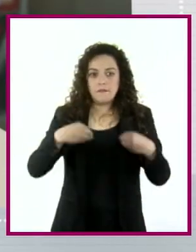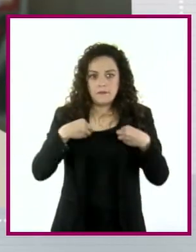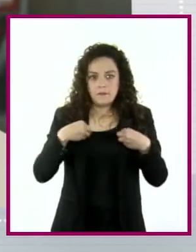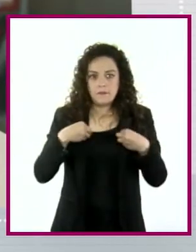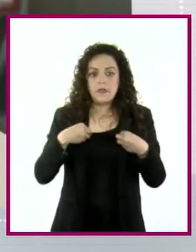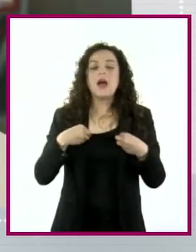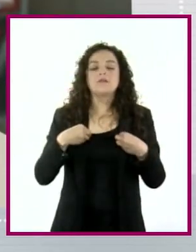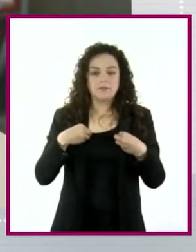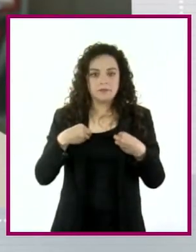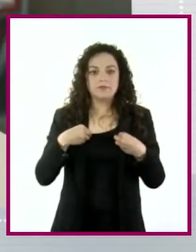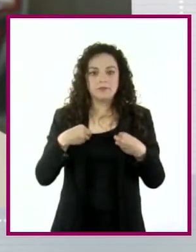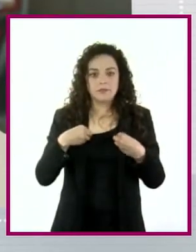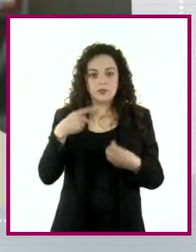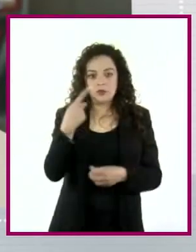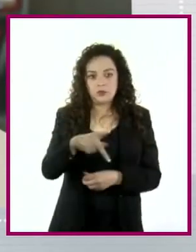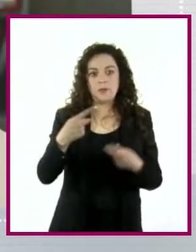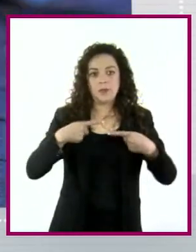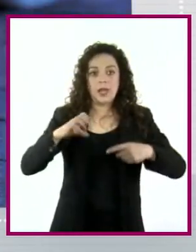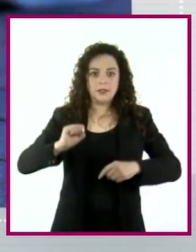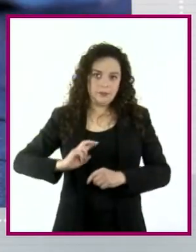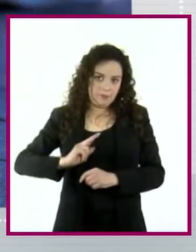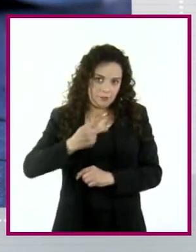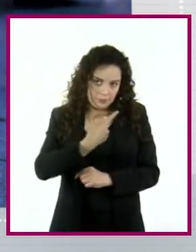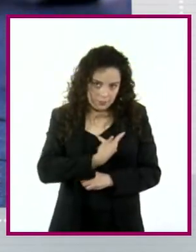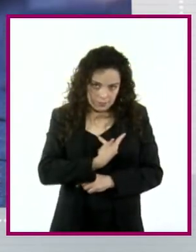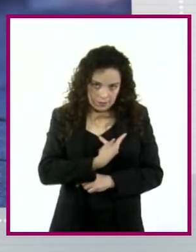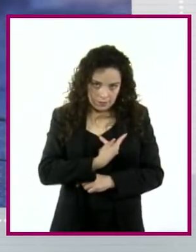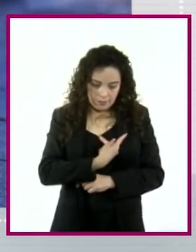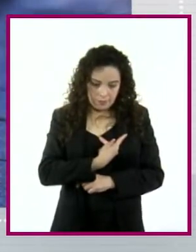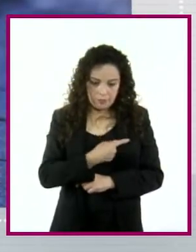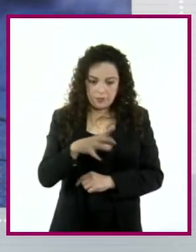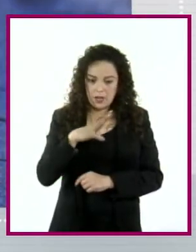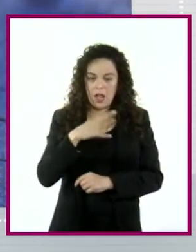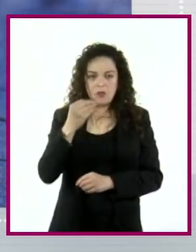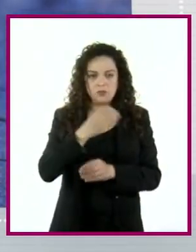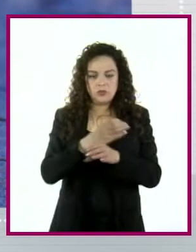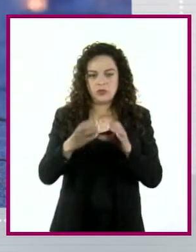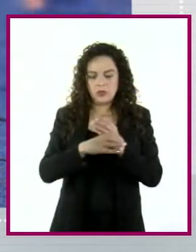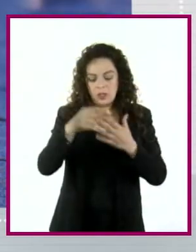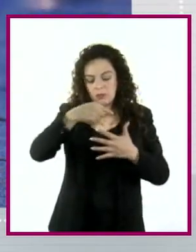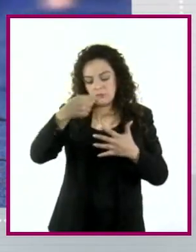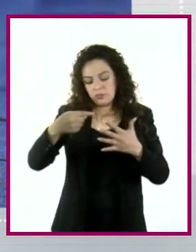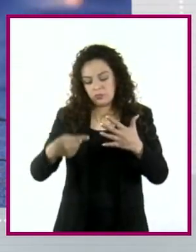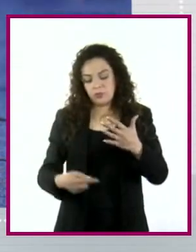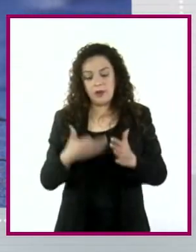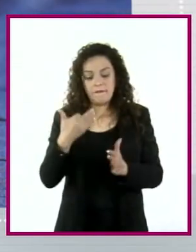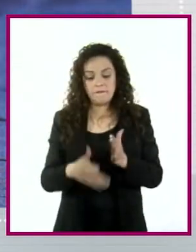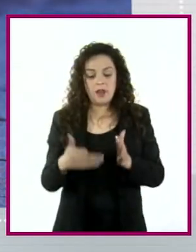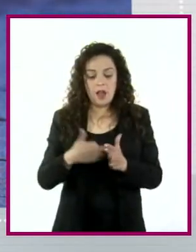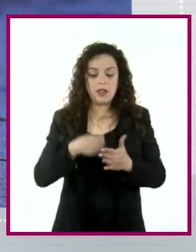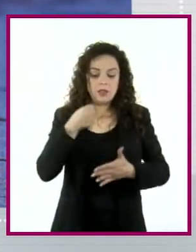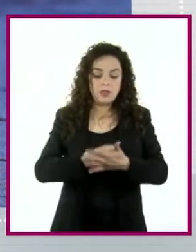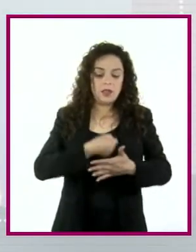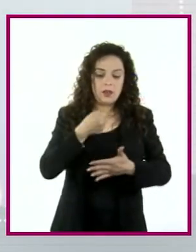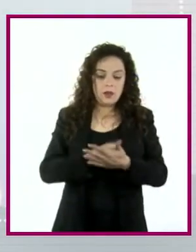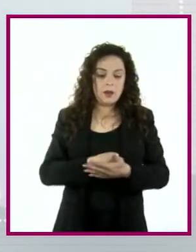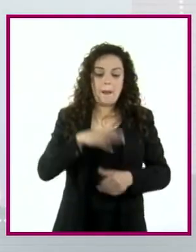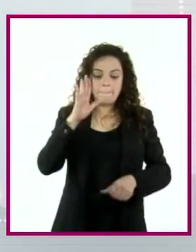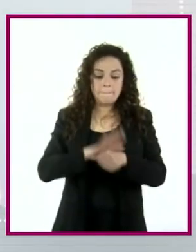trans. Y bueno, pues hay varias cosas que tenemos que hacer todavía, sobre todo la